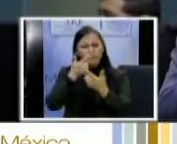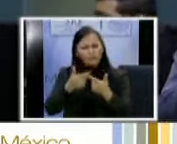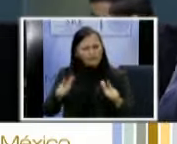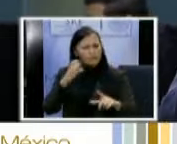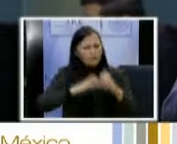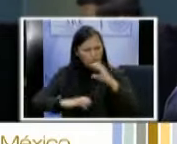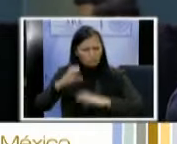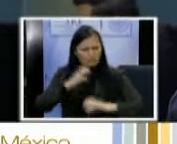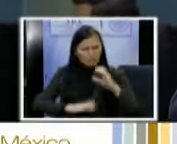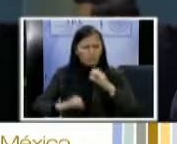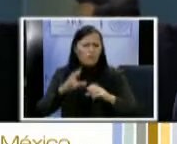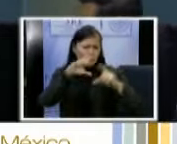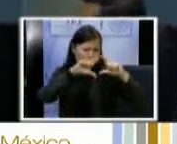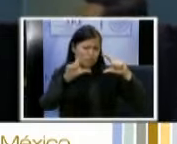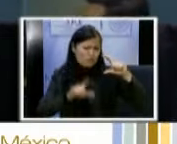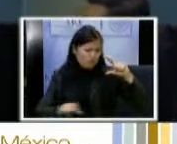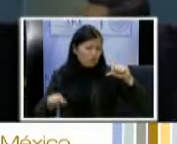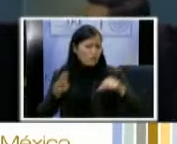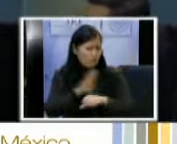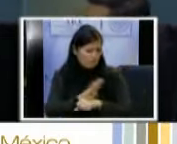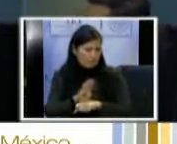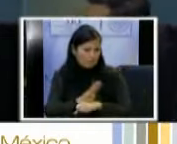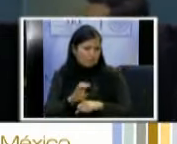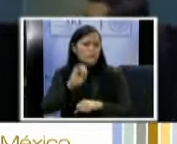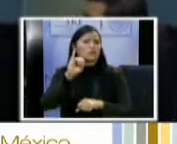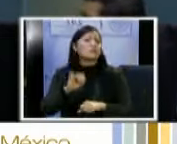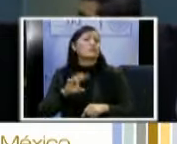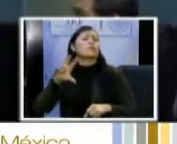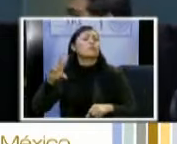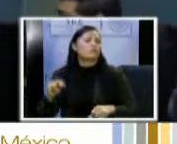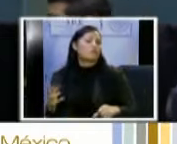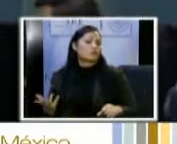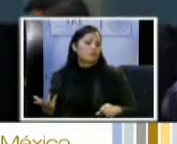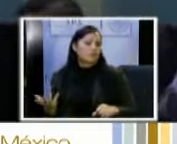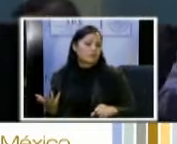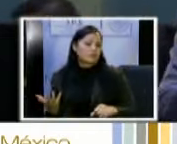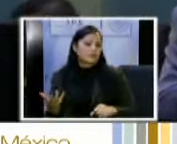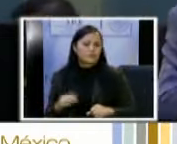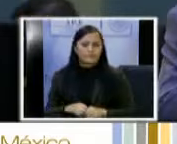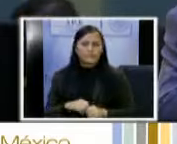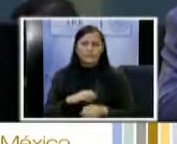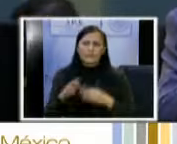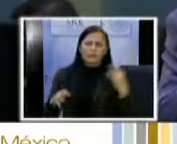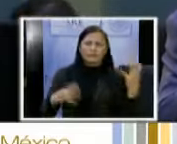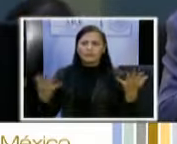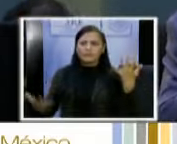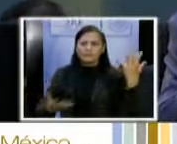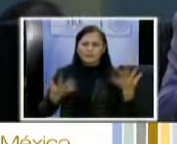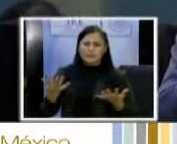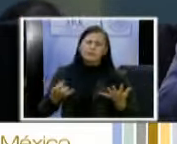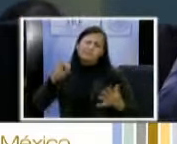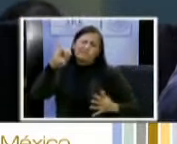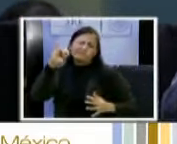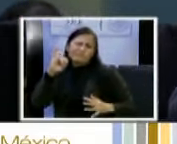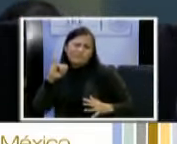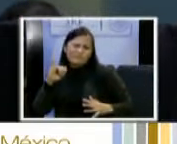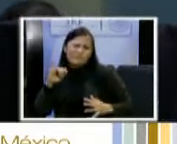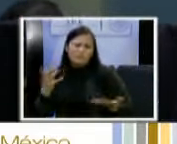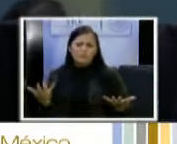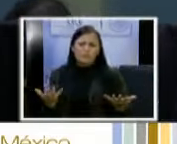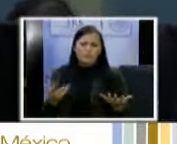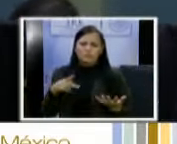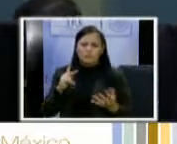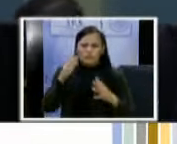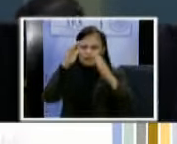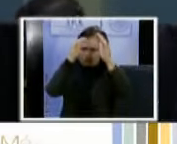hecho bien a México, una sola palabra quiero, sí o no. Y todos dijeron, pues sí, digo, el